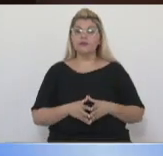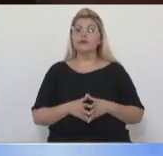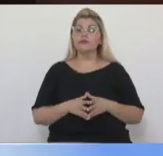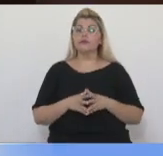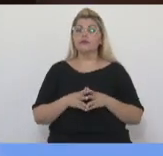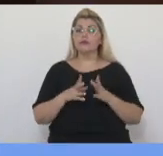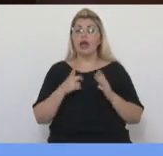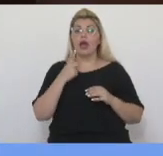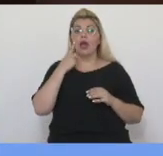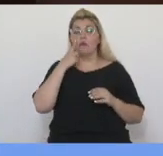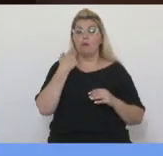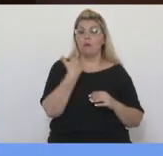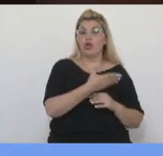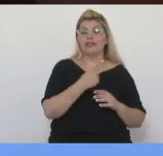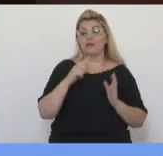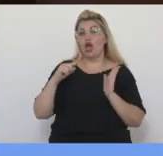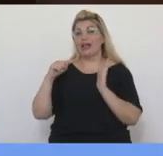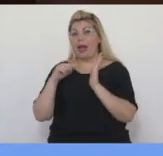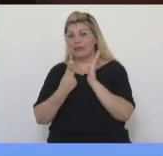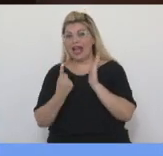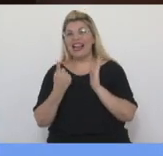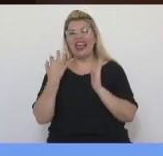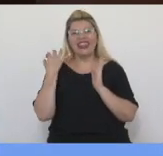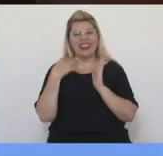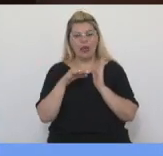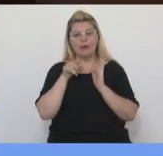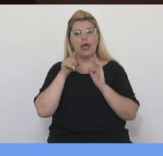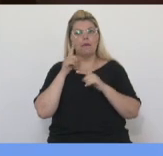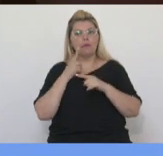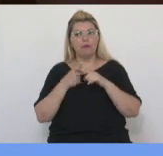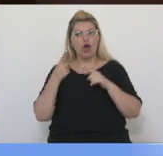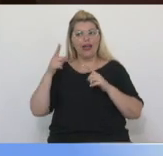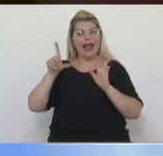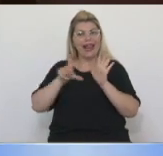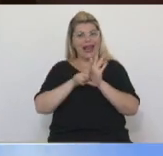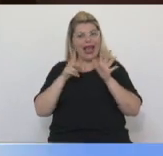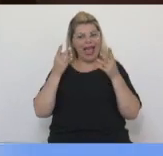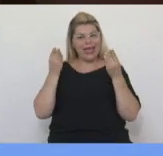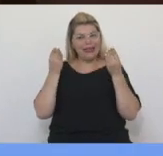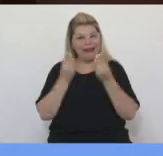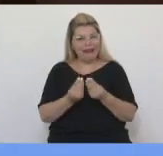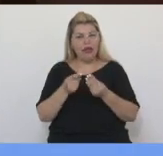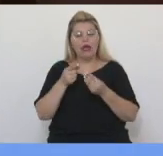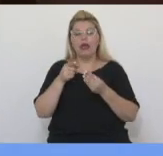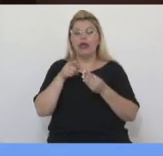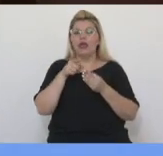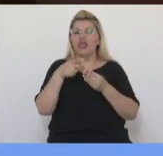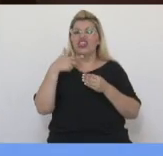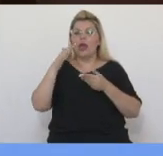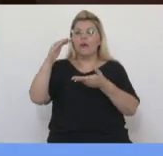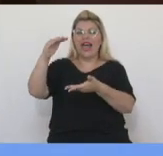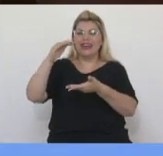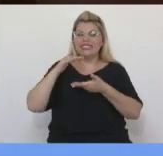debería recibir en esta ley mala de coparticipación 600 millones de pesos más de 600 millones pesos y sólo